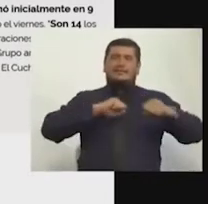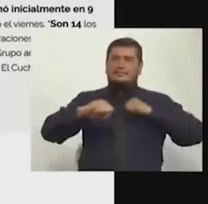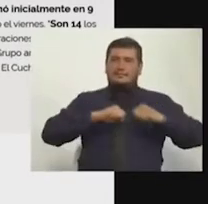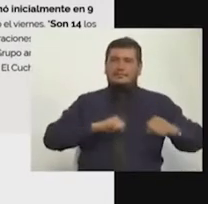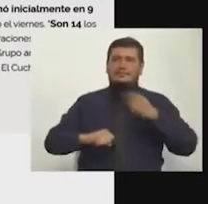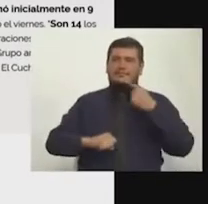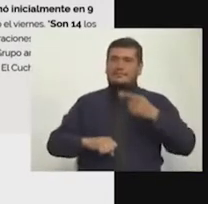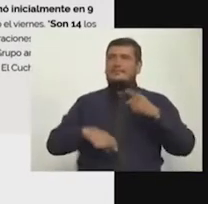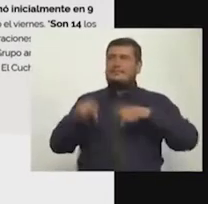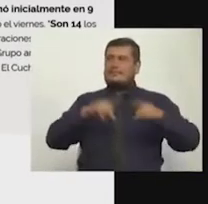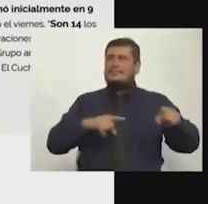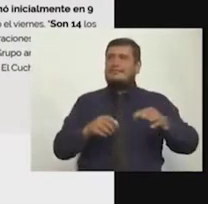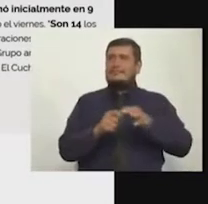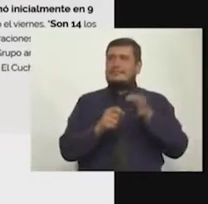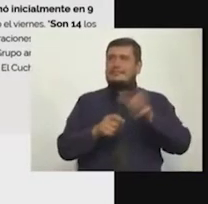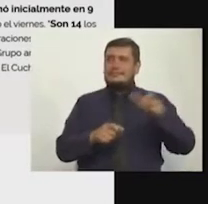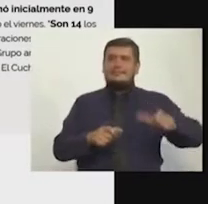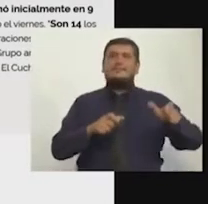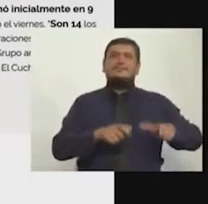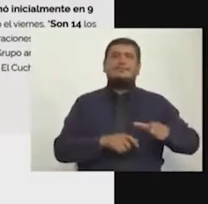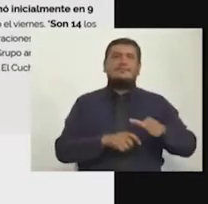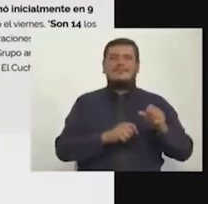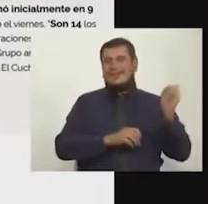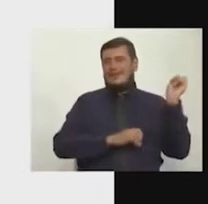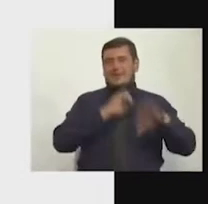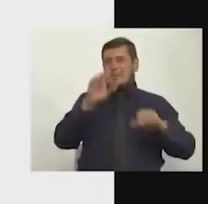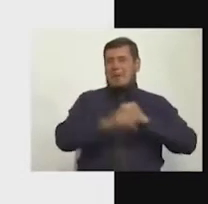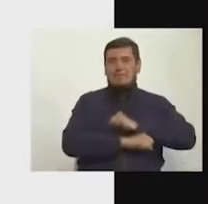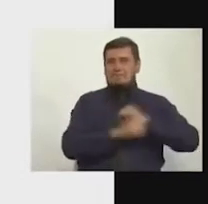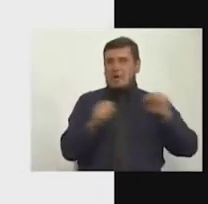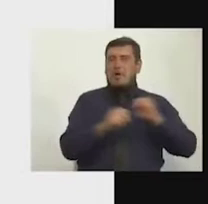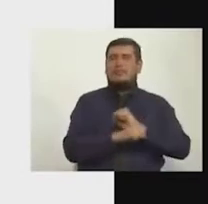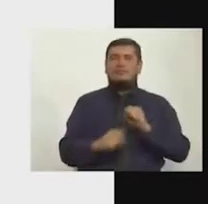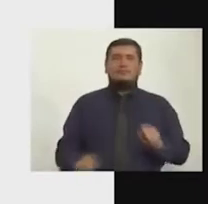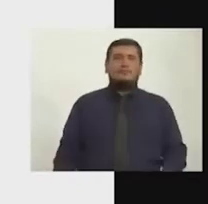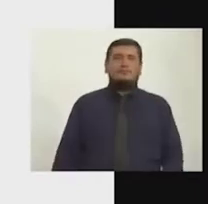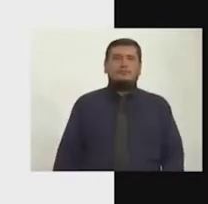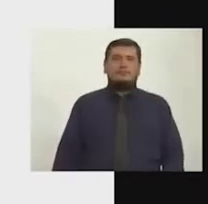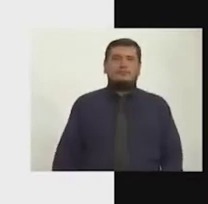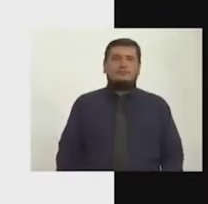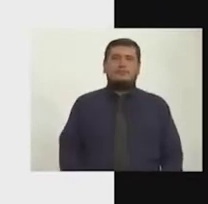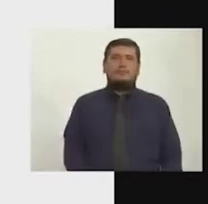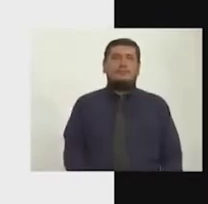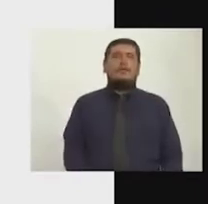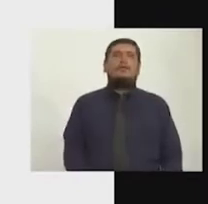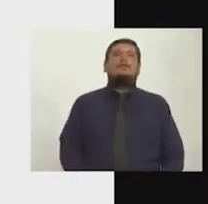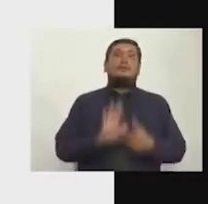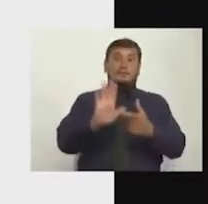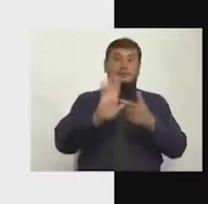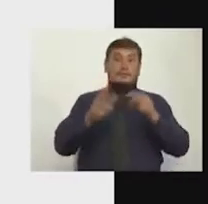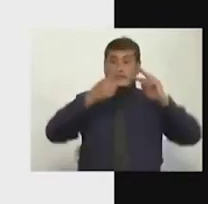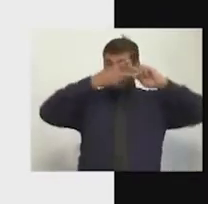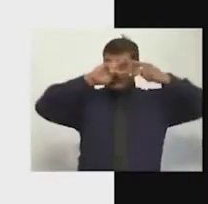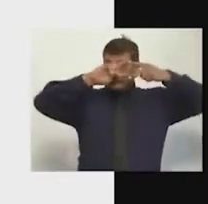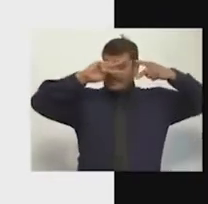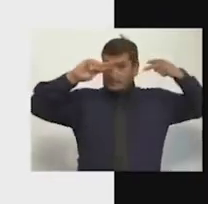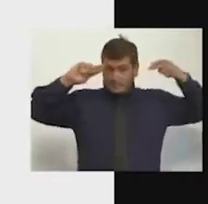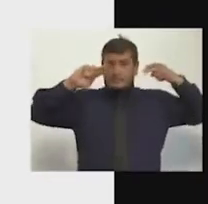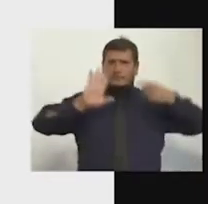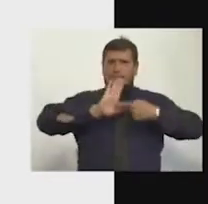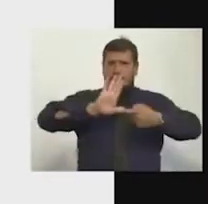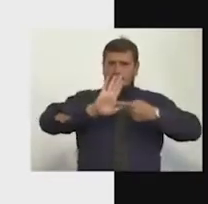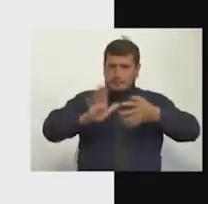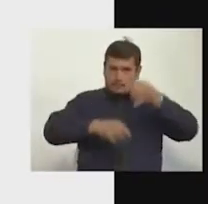criminales y por eso los bombardearon. Les voy a mostrar el reporte de medicina legal no conocido por